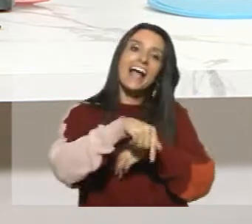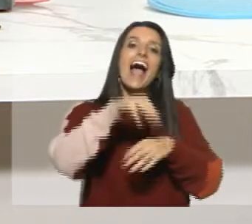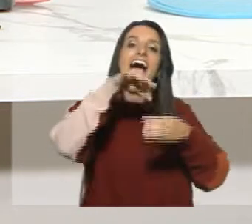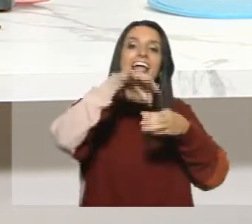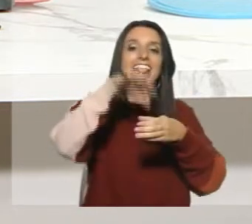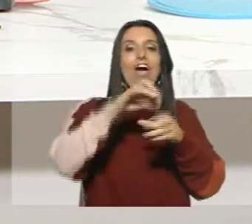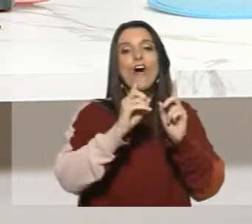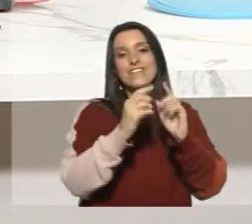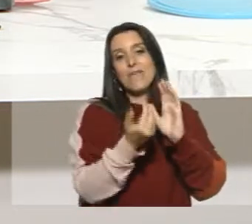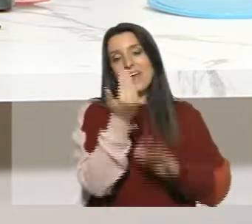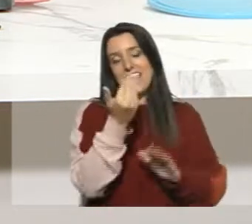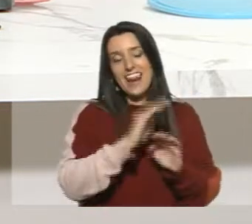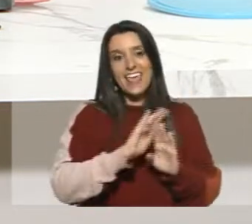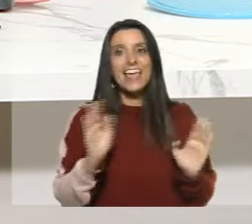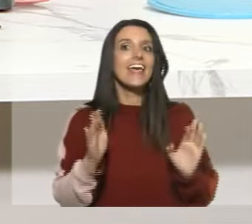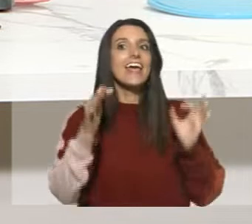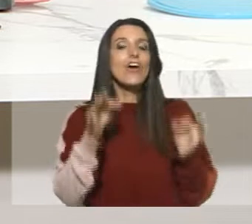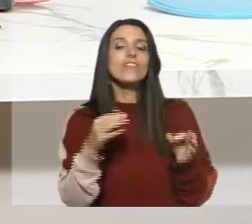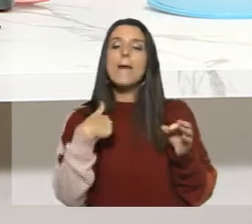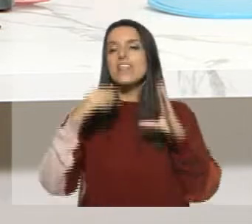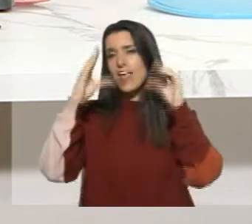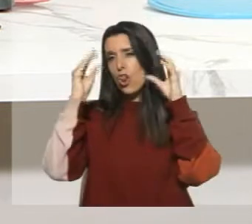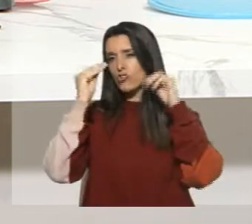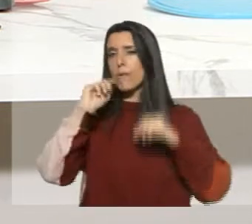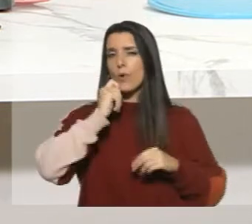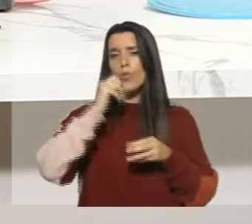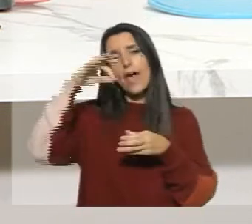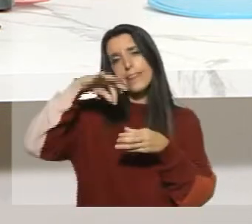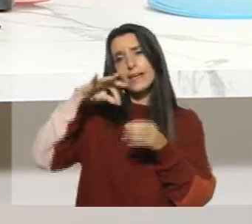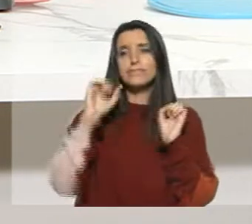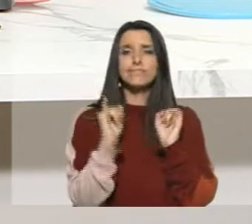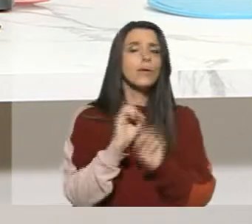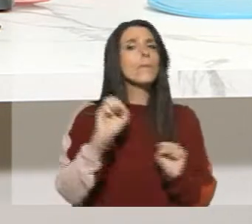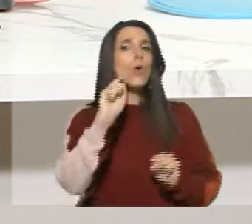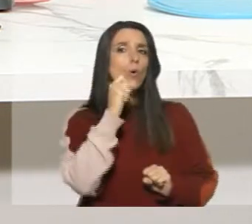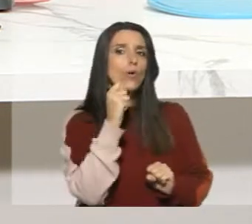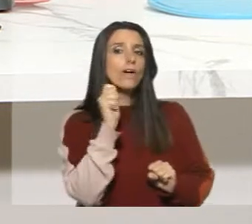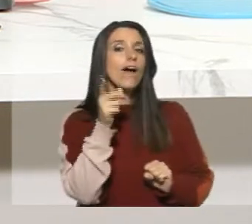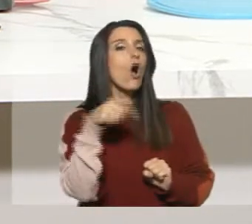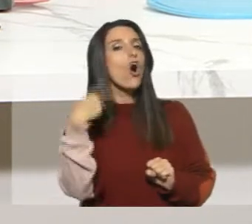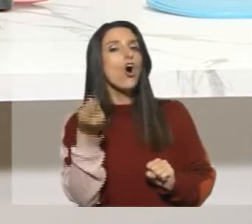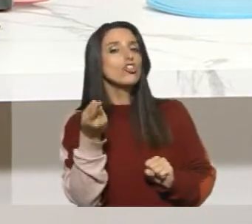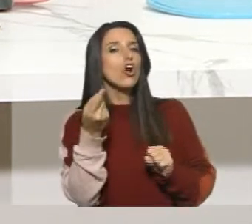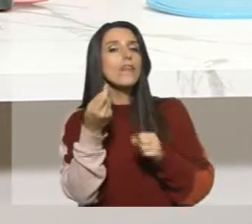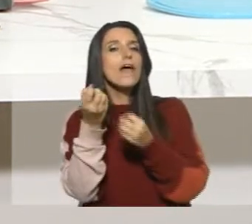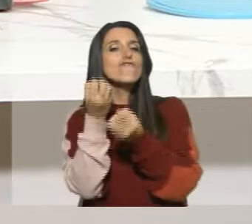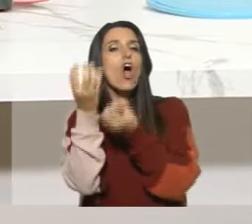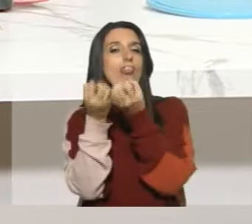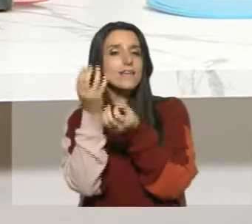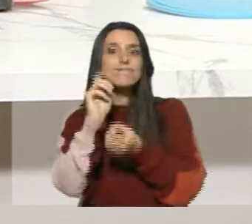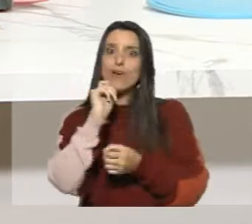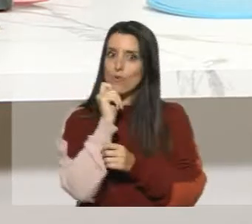que de nochecita, ¿viste? Claro, el té de bolsa es súper digestivo. Sí, súper digestivo, de todo. El hibisco también es muy rico, así que bueno.